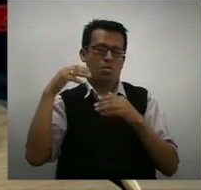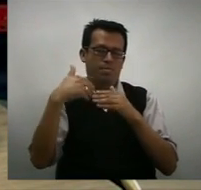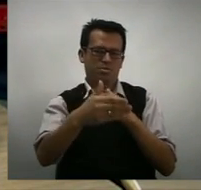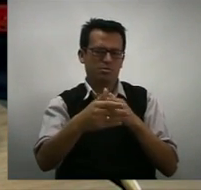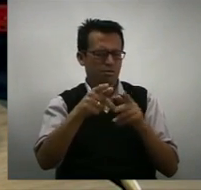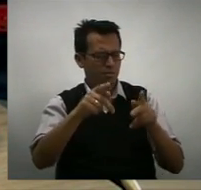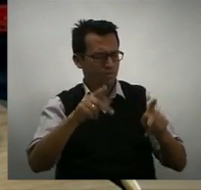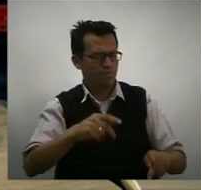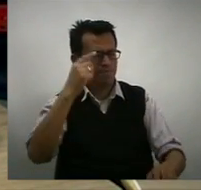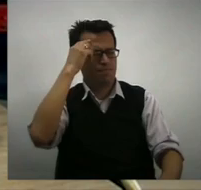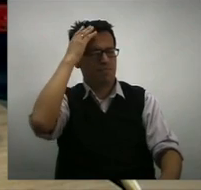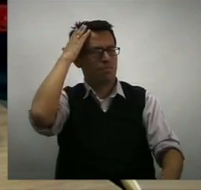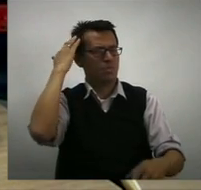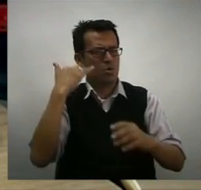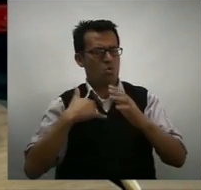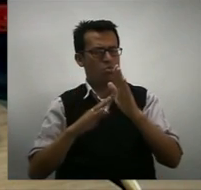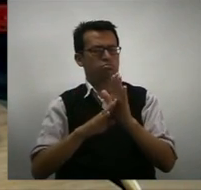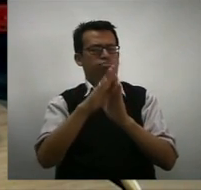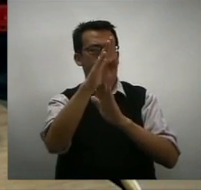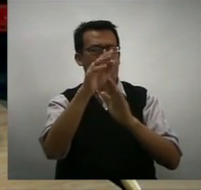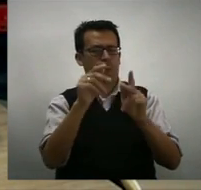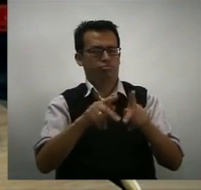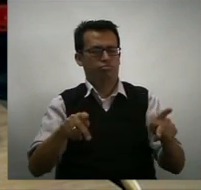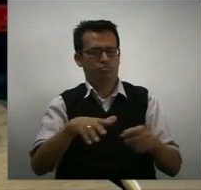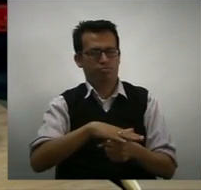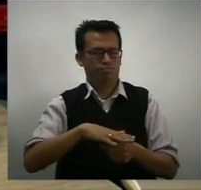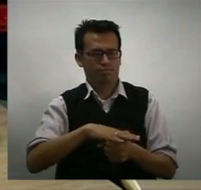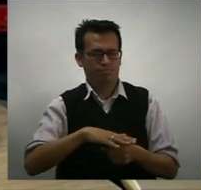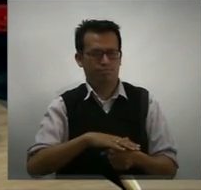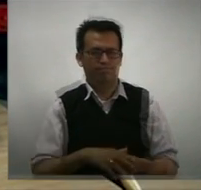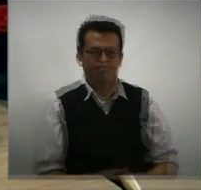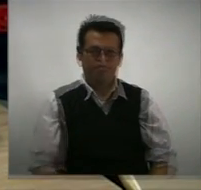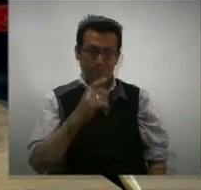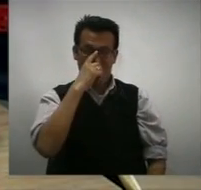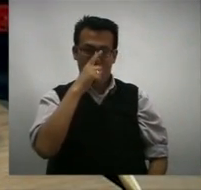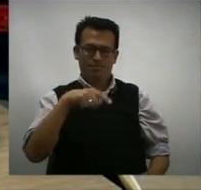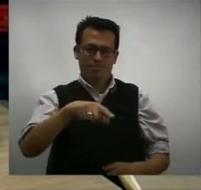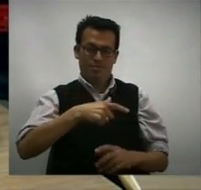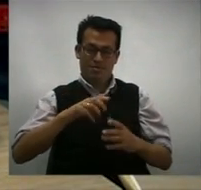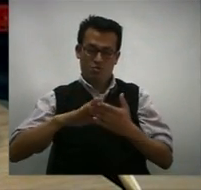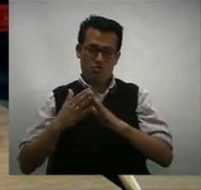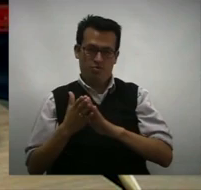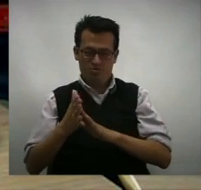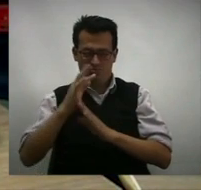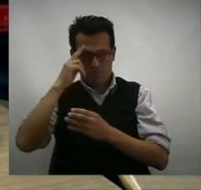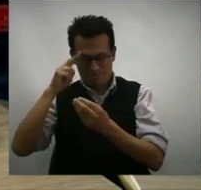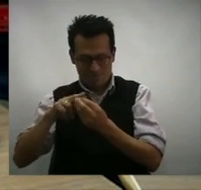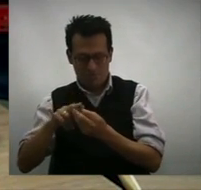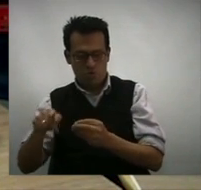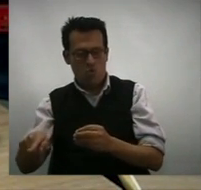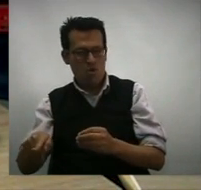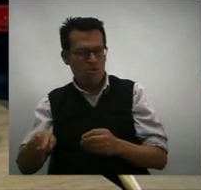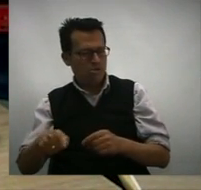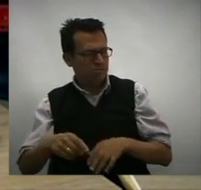que permitía al ser humano una superación de su condición animal. La comunidad del mito es de esta manera la ausencia de la